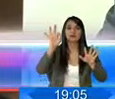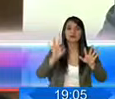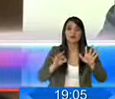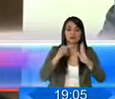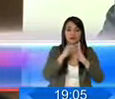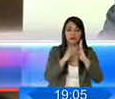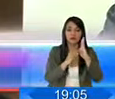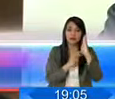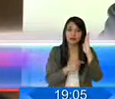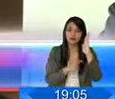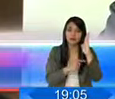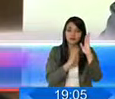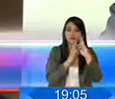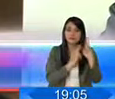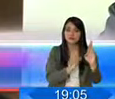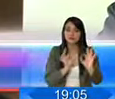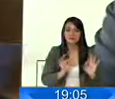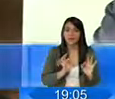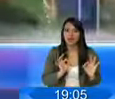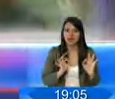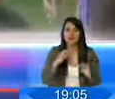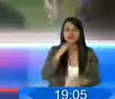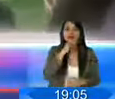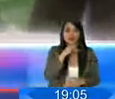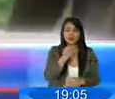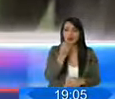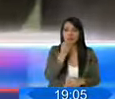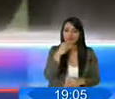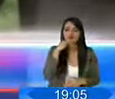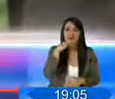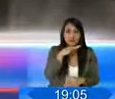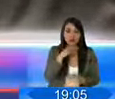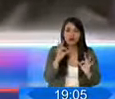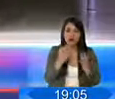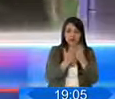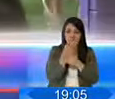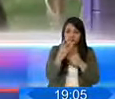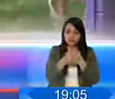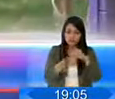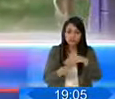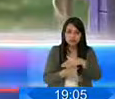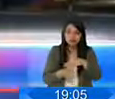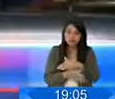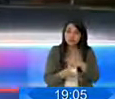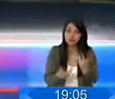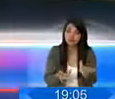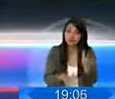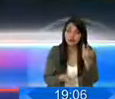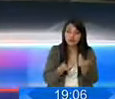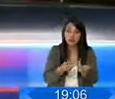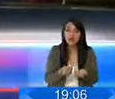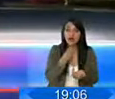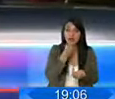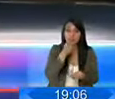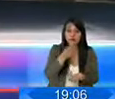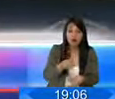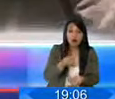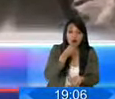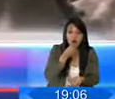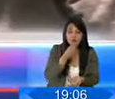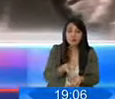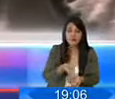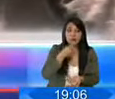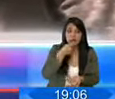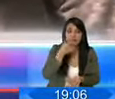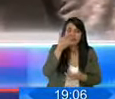cumplen con la norma y el nivel de contaminación puede llevar a una infección o a